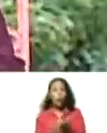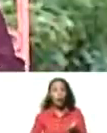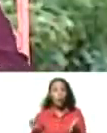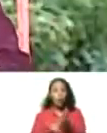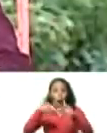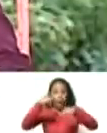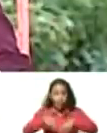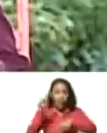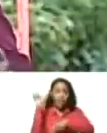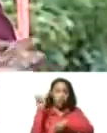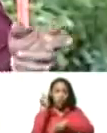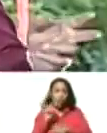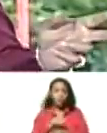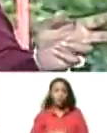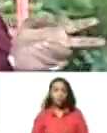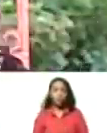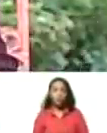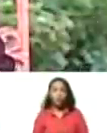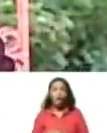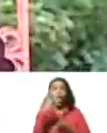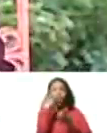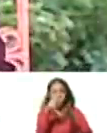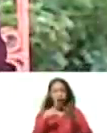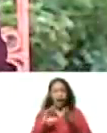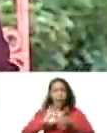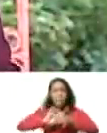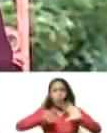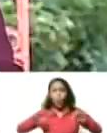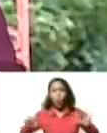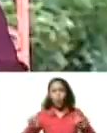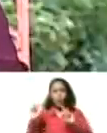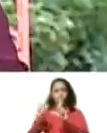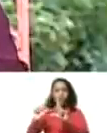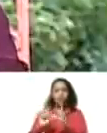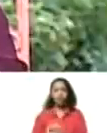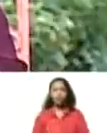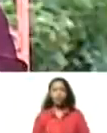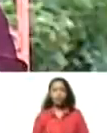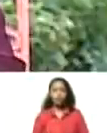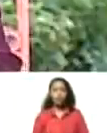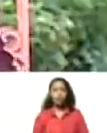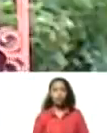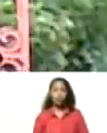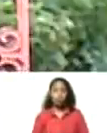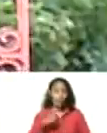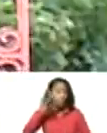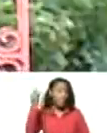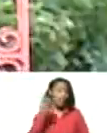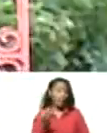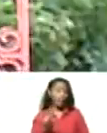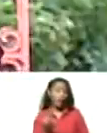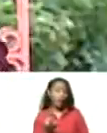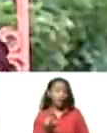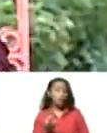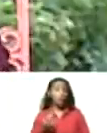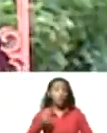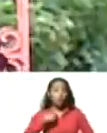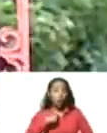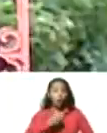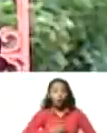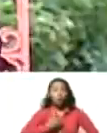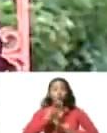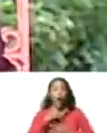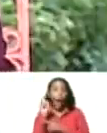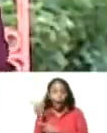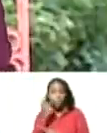Venezuela en varias cadenas televisivas, y verdaderamente le estaba expresando, porque él